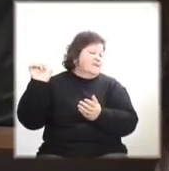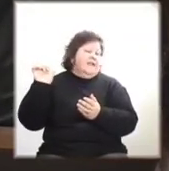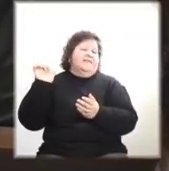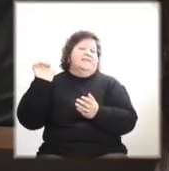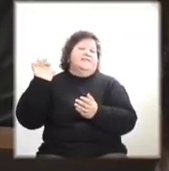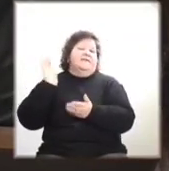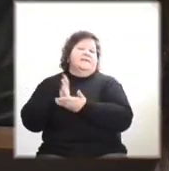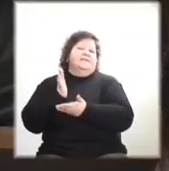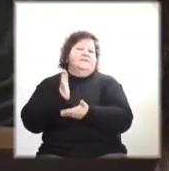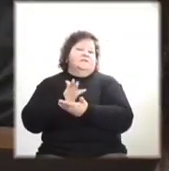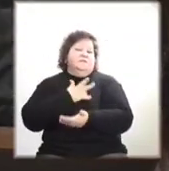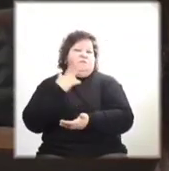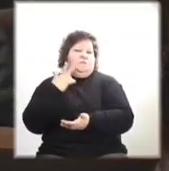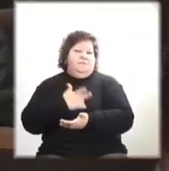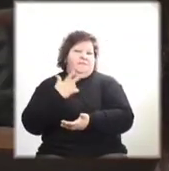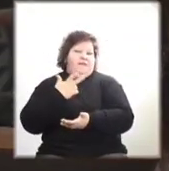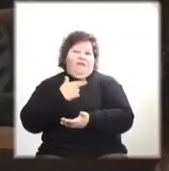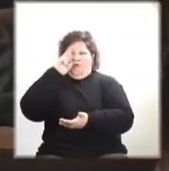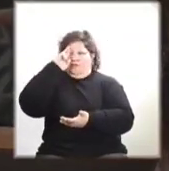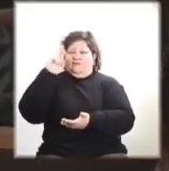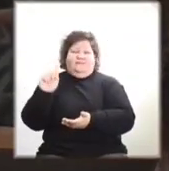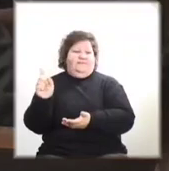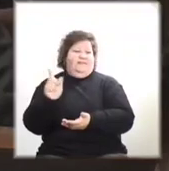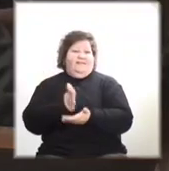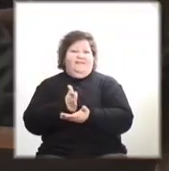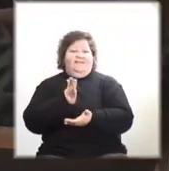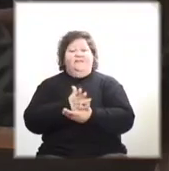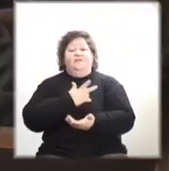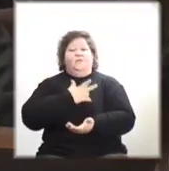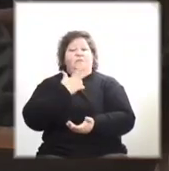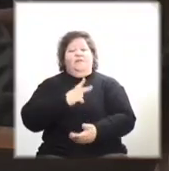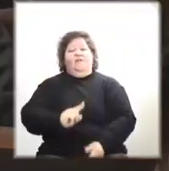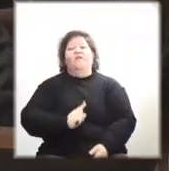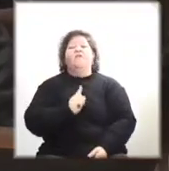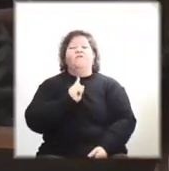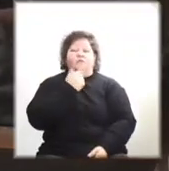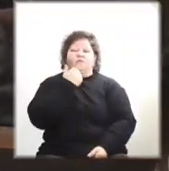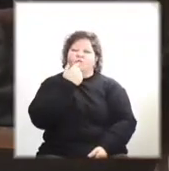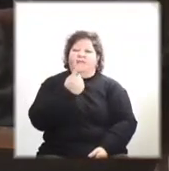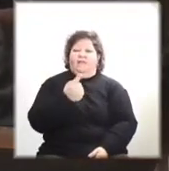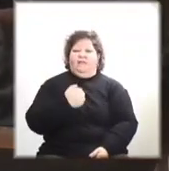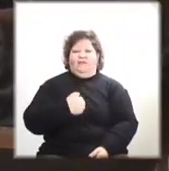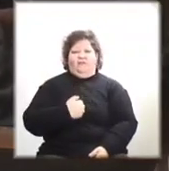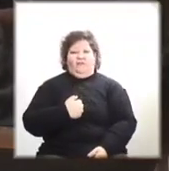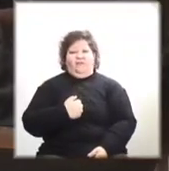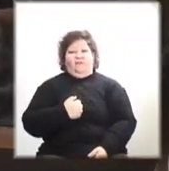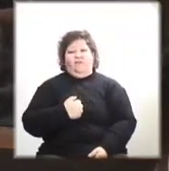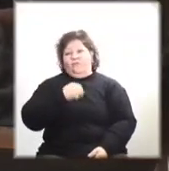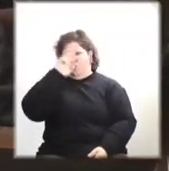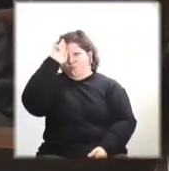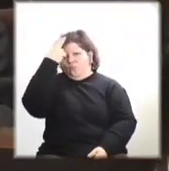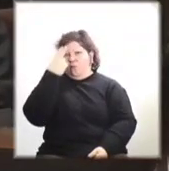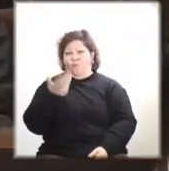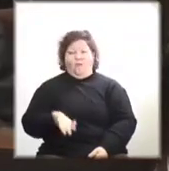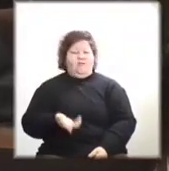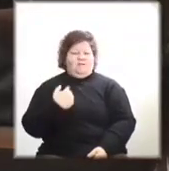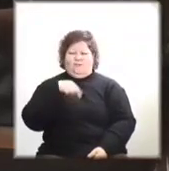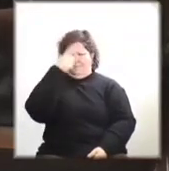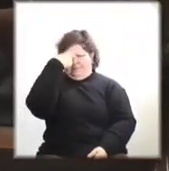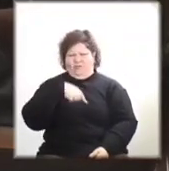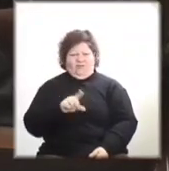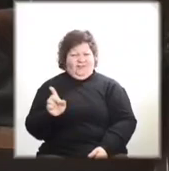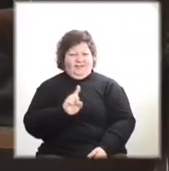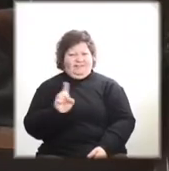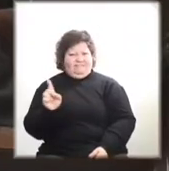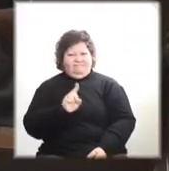derechos humanos. Y yo puedo decir con orgullo que el Uruguay, no por algo personal, sino